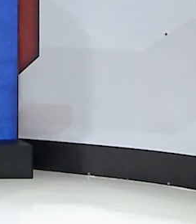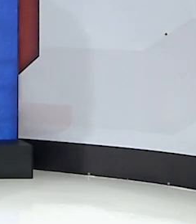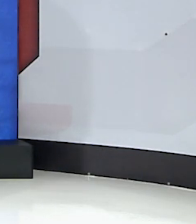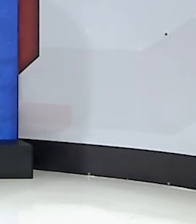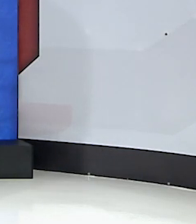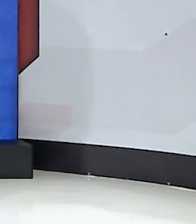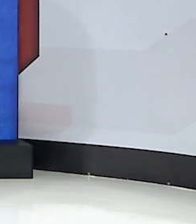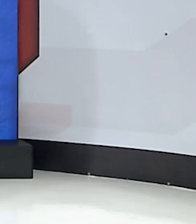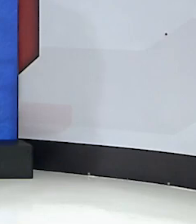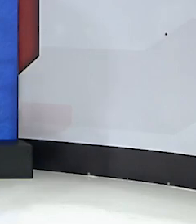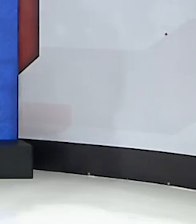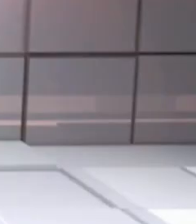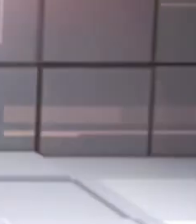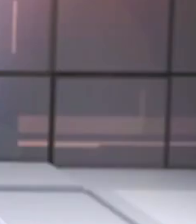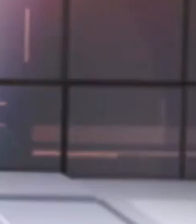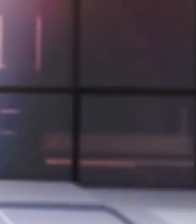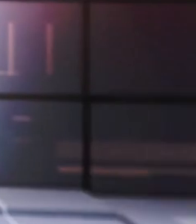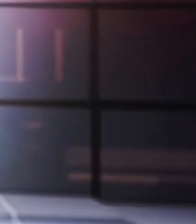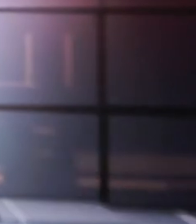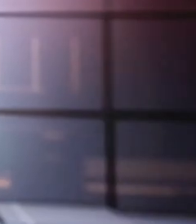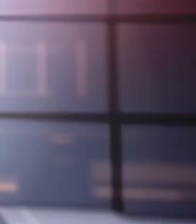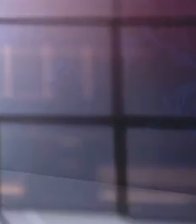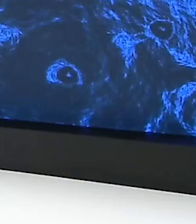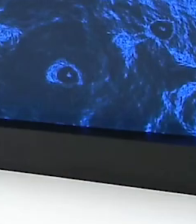tenido a primeras horas ya se han levantado.